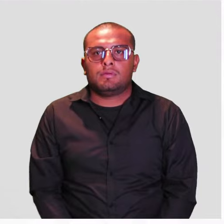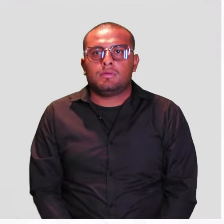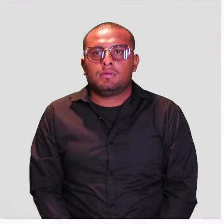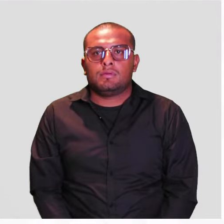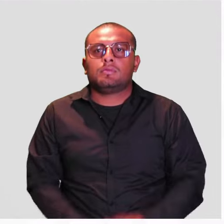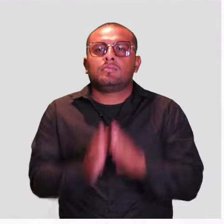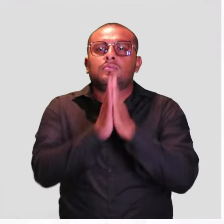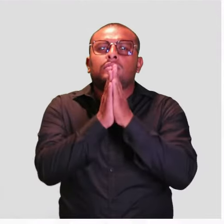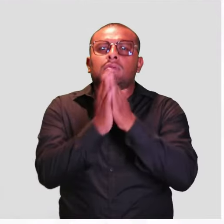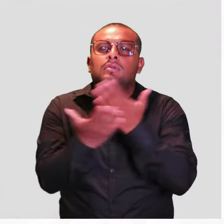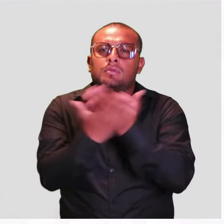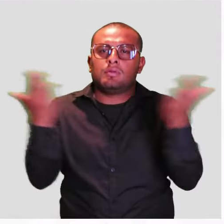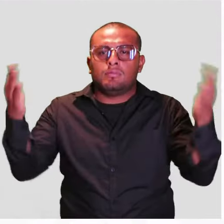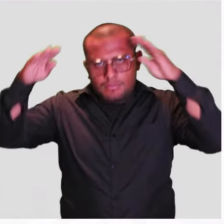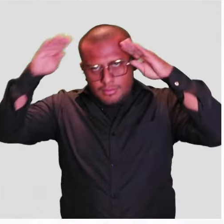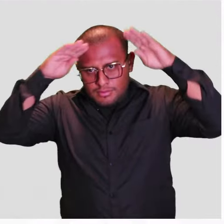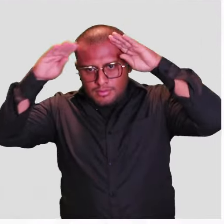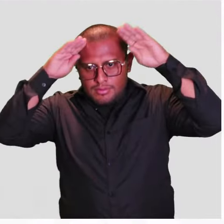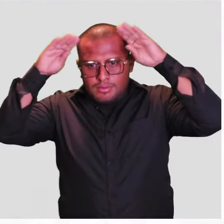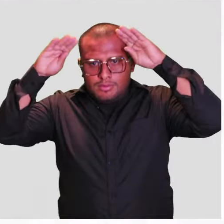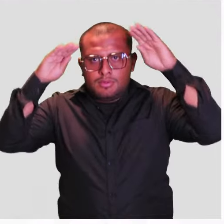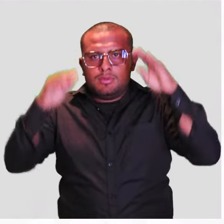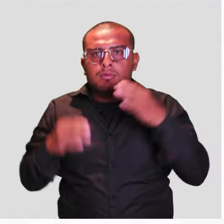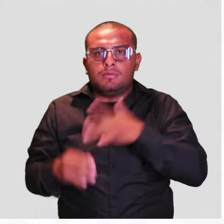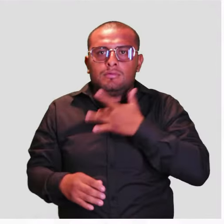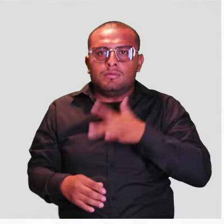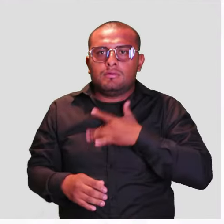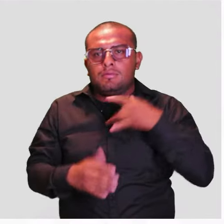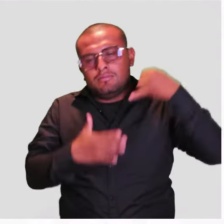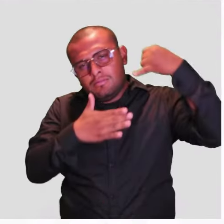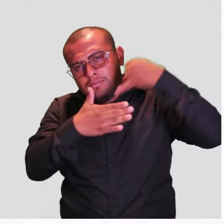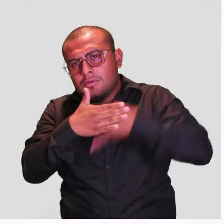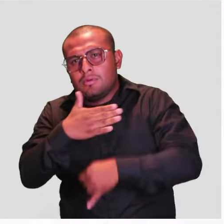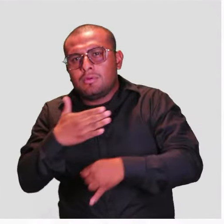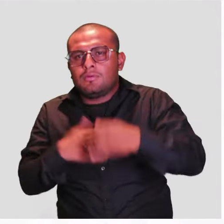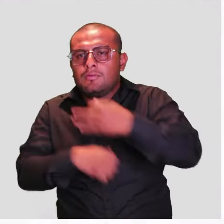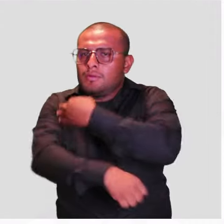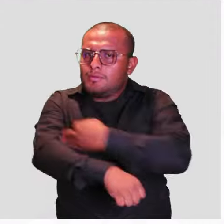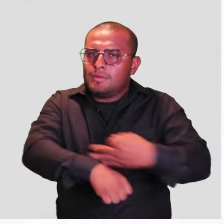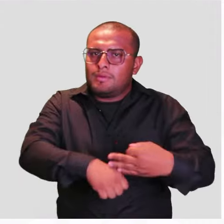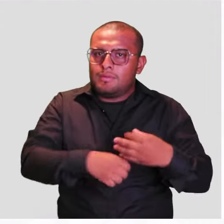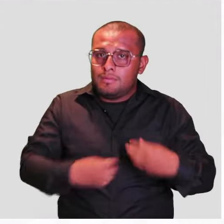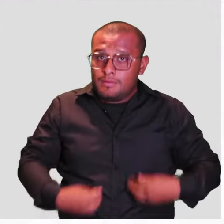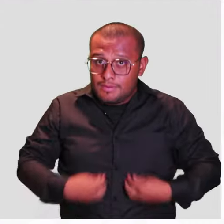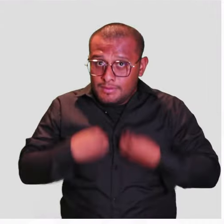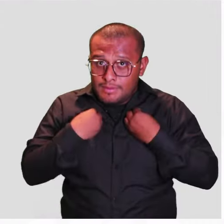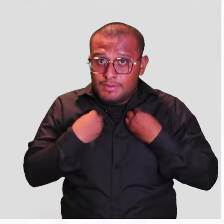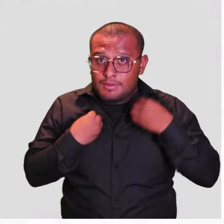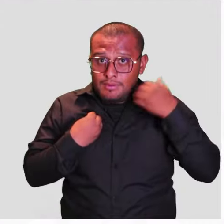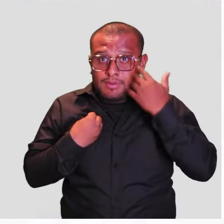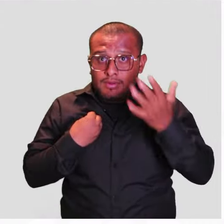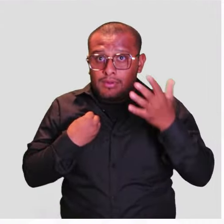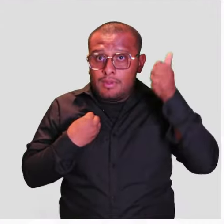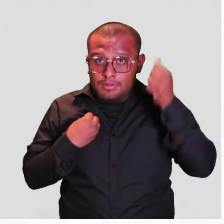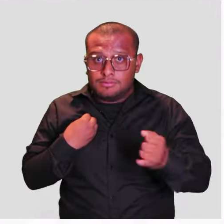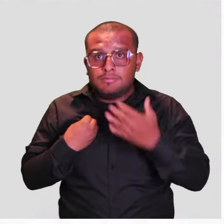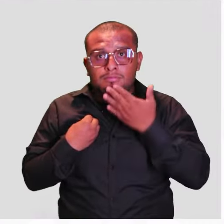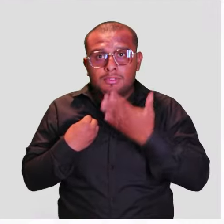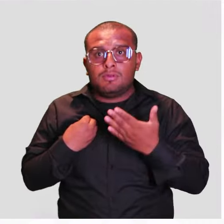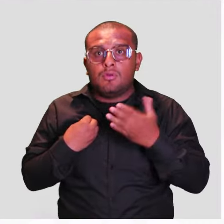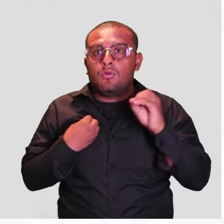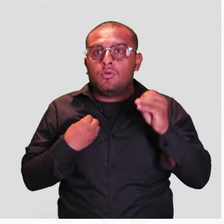de reflexión desde el fondo de tu corazón. Tu familia vive como tú quieres que viva. ¿Tienes esperanza en que tu